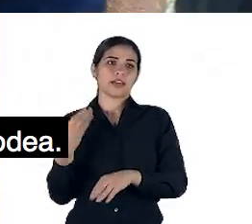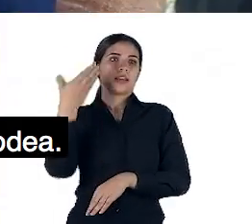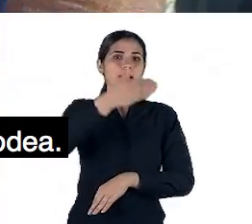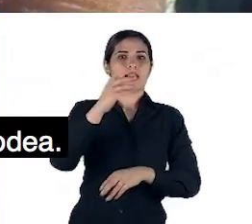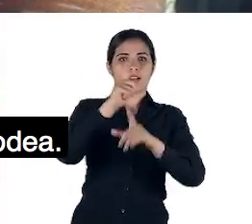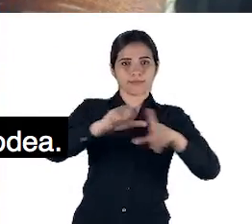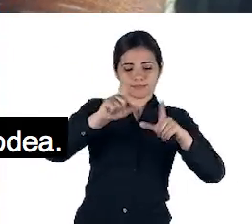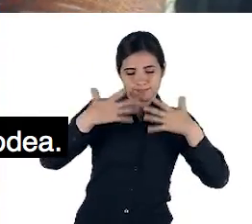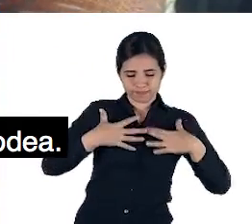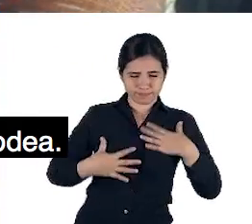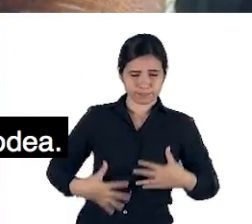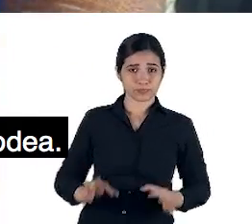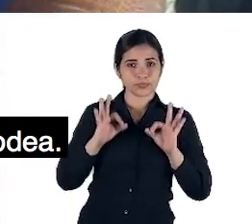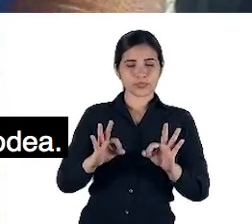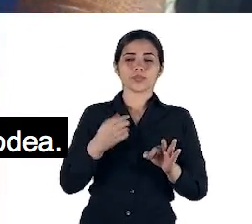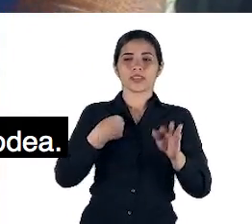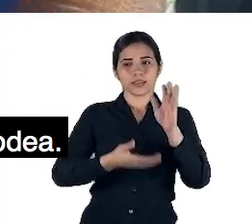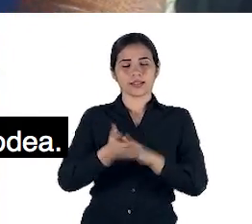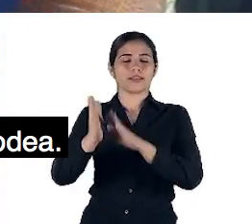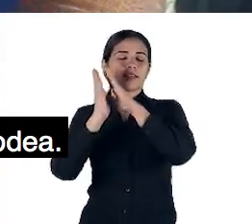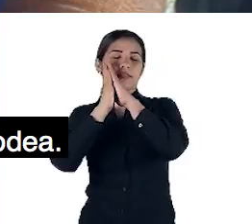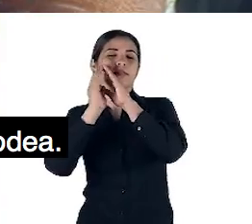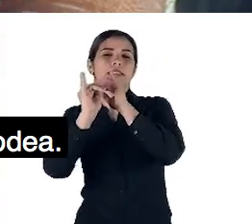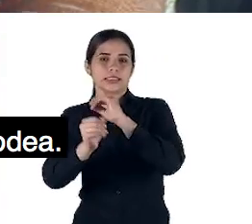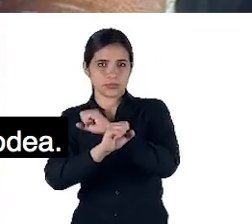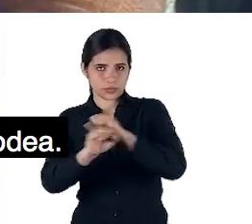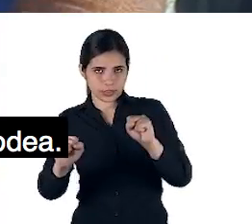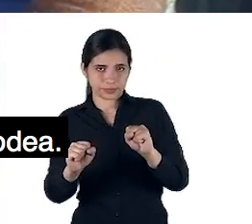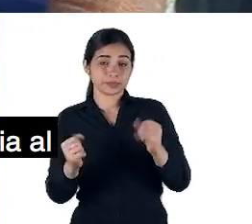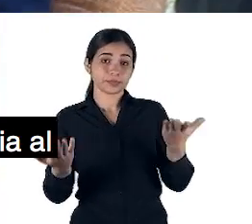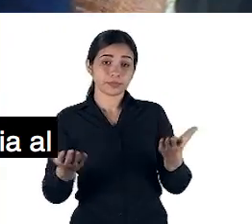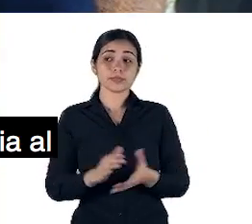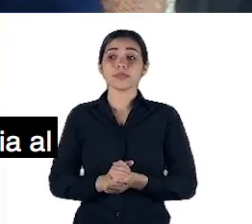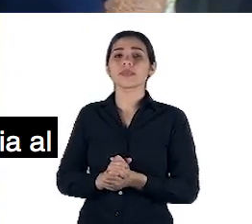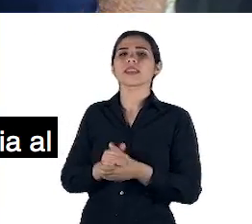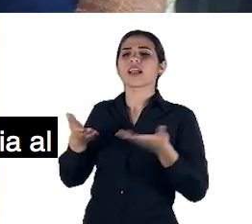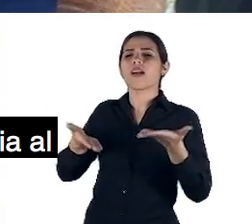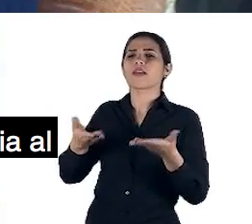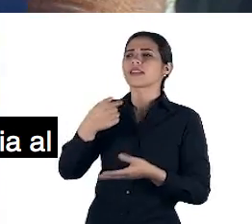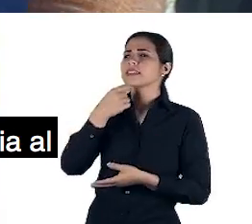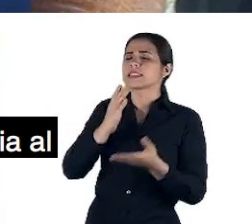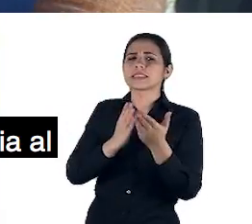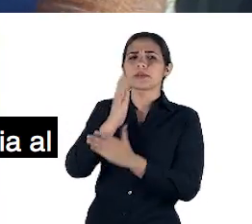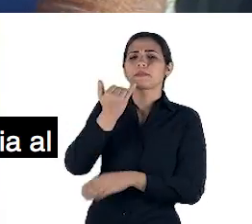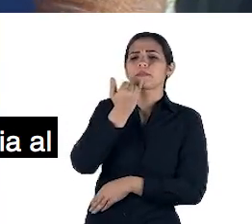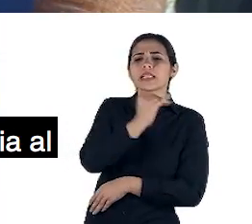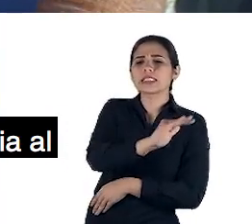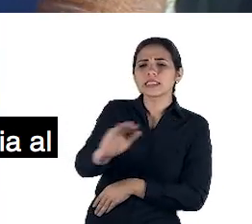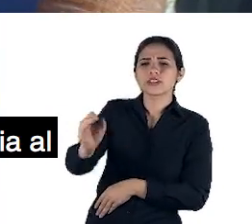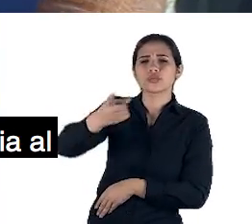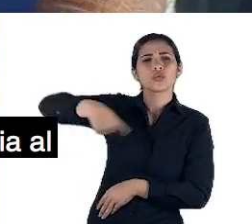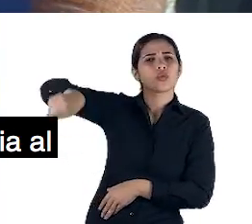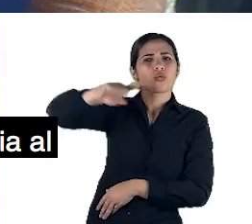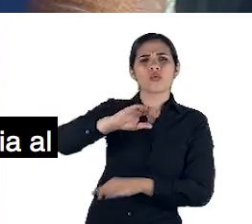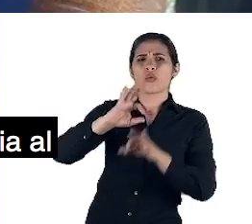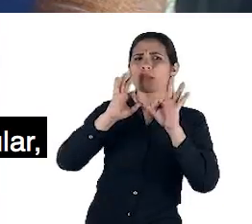salud. Vos sabés que hay una situación también, doctora, que nos rodea. Hoy decimos, todos los niños nacen con algún